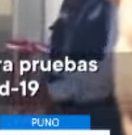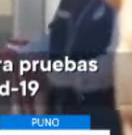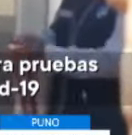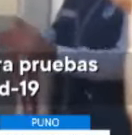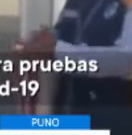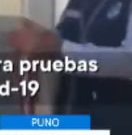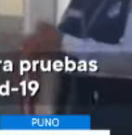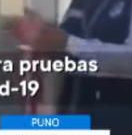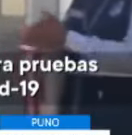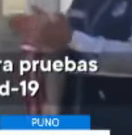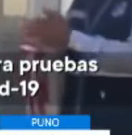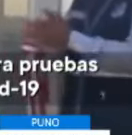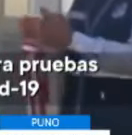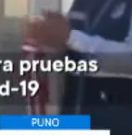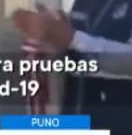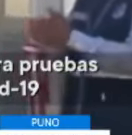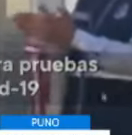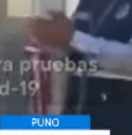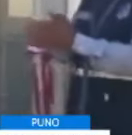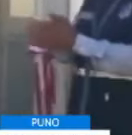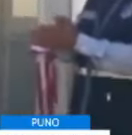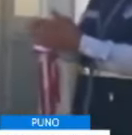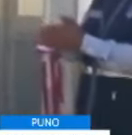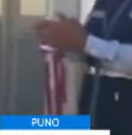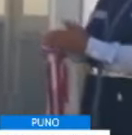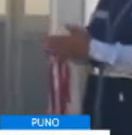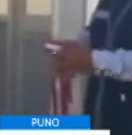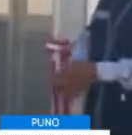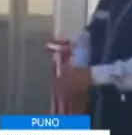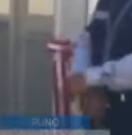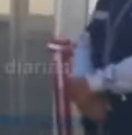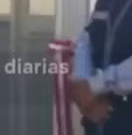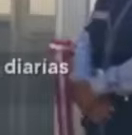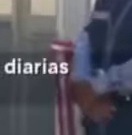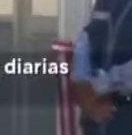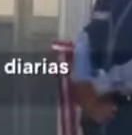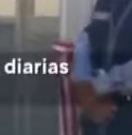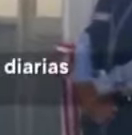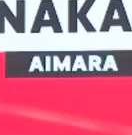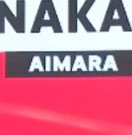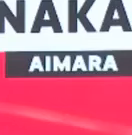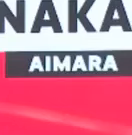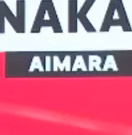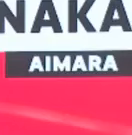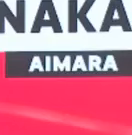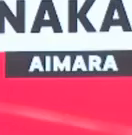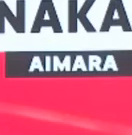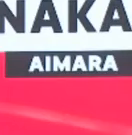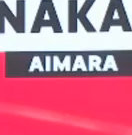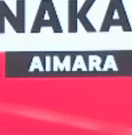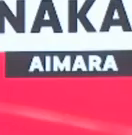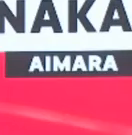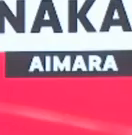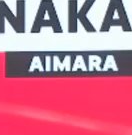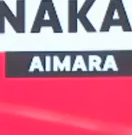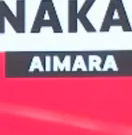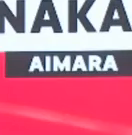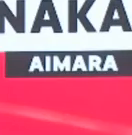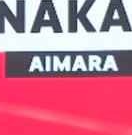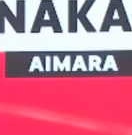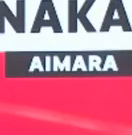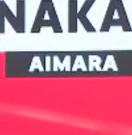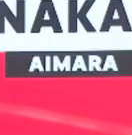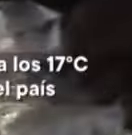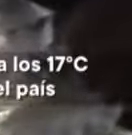Kusa, Wakichatapuniwa. descenderá la temperatura